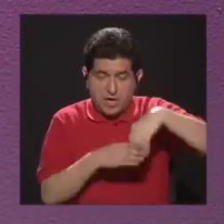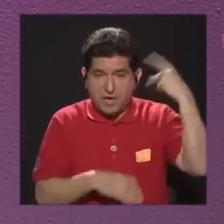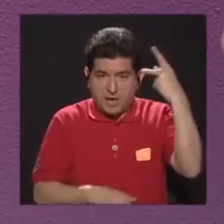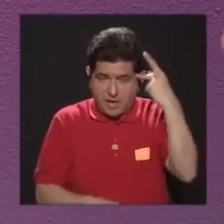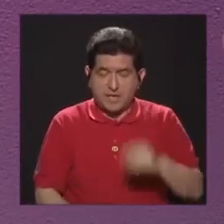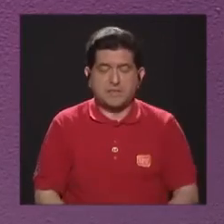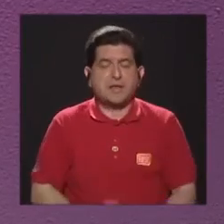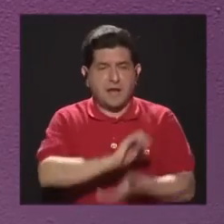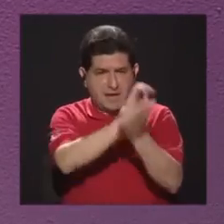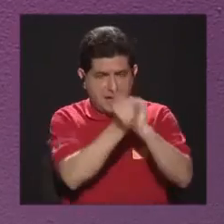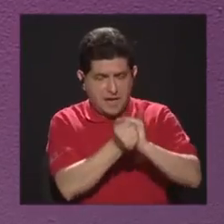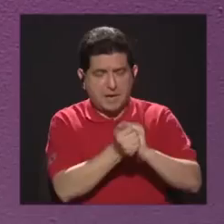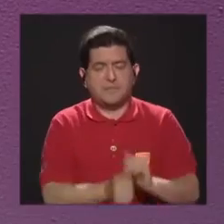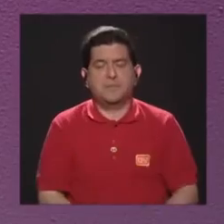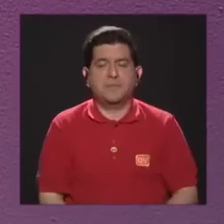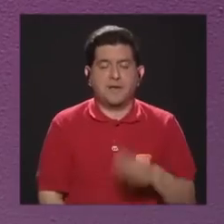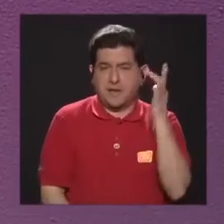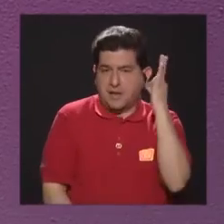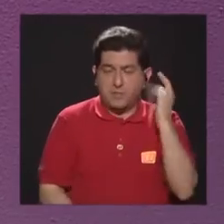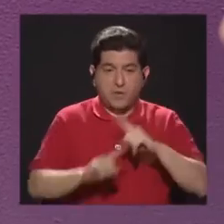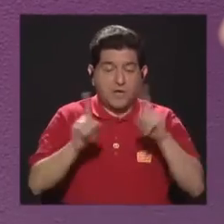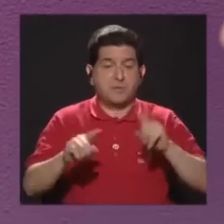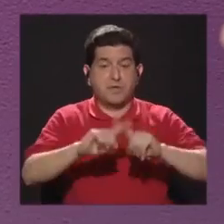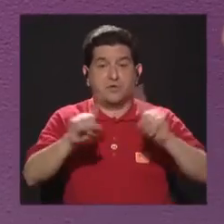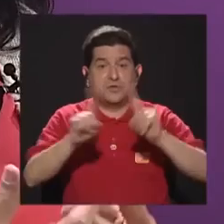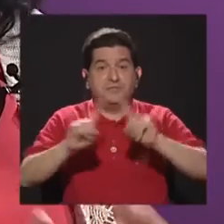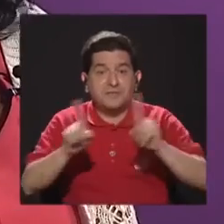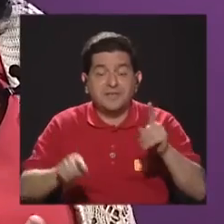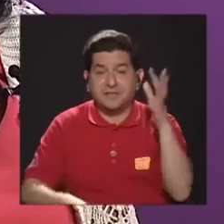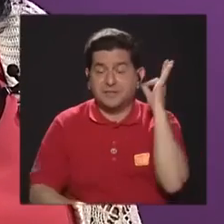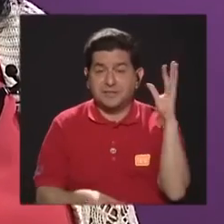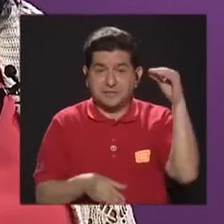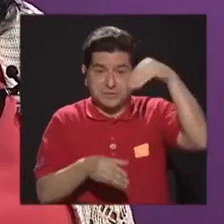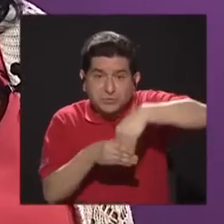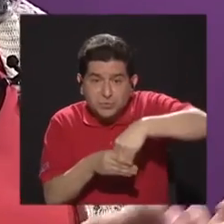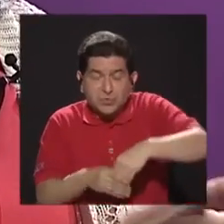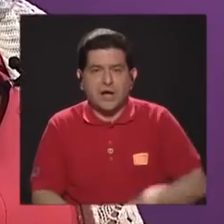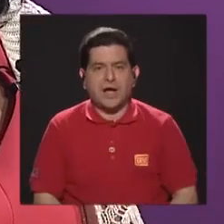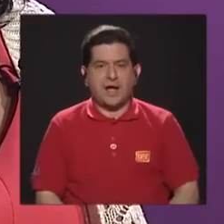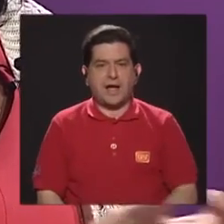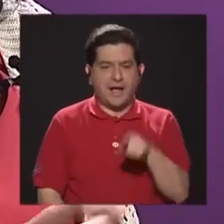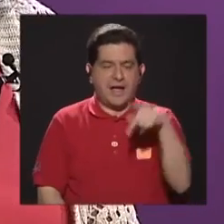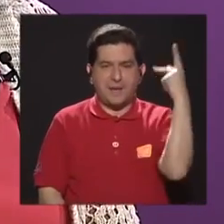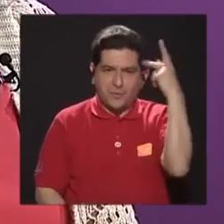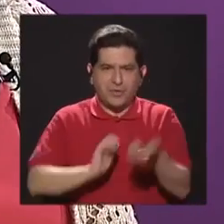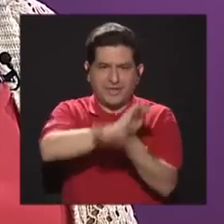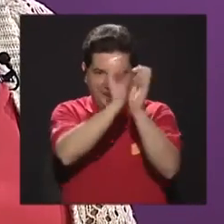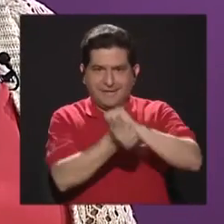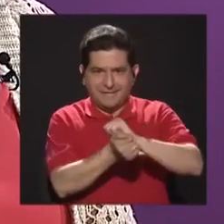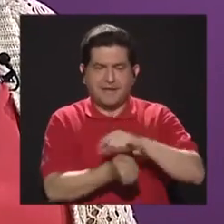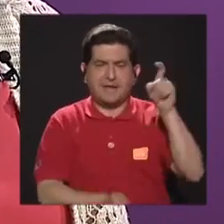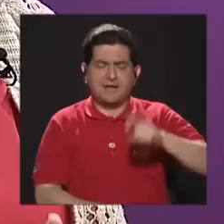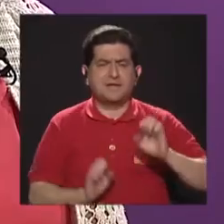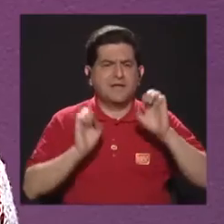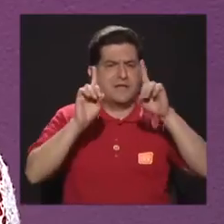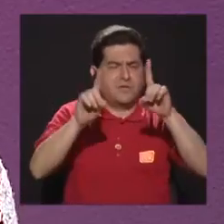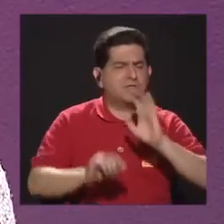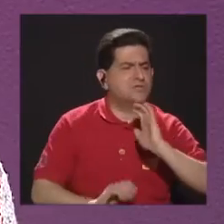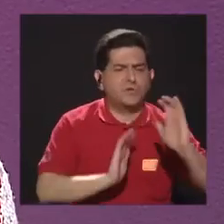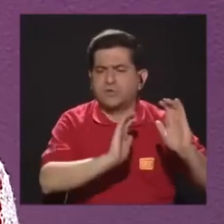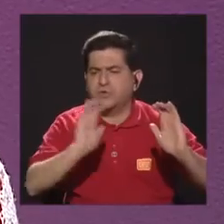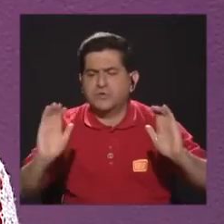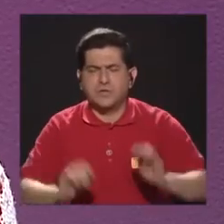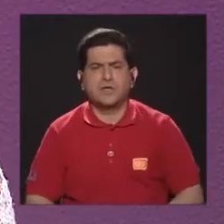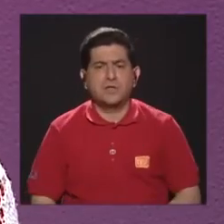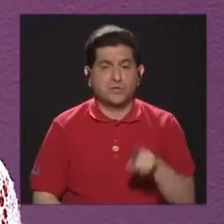entran muchas mujeres, cambia la política. Entonces, también ese es cambio cultural que es necesario de cómo educar a los niños y las niñas para que asuman